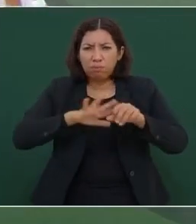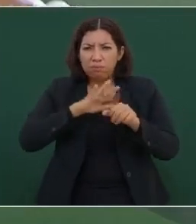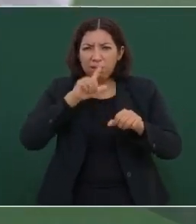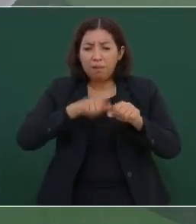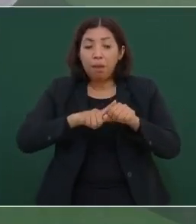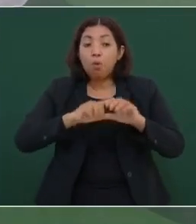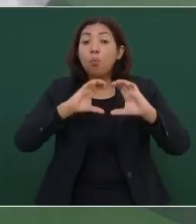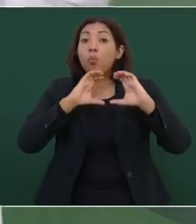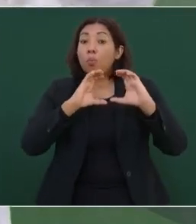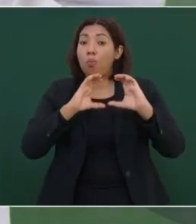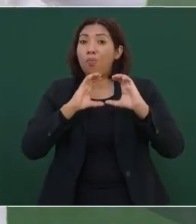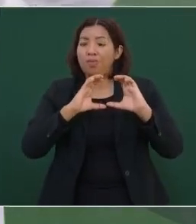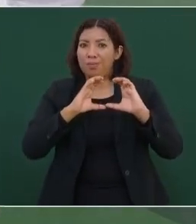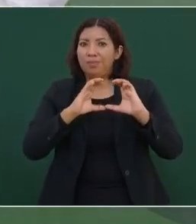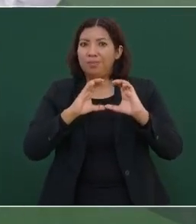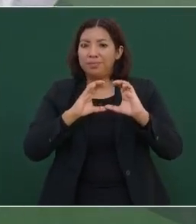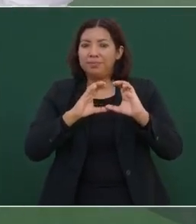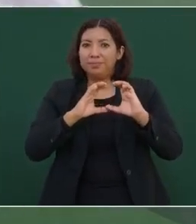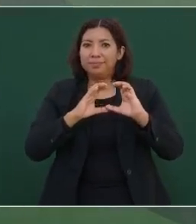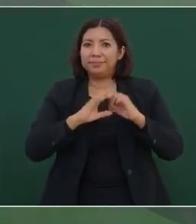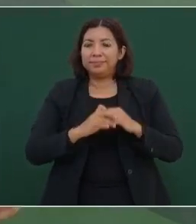lo que va a significar